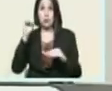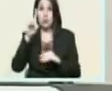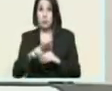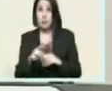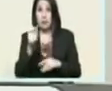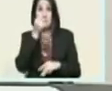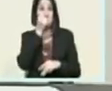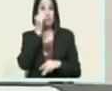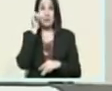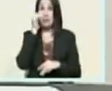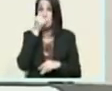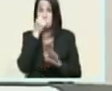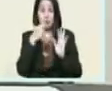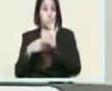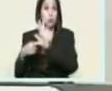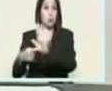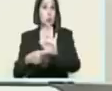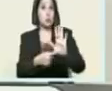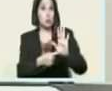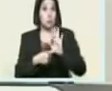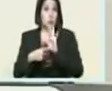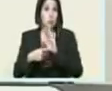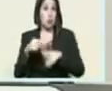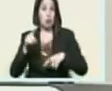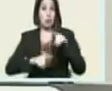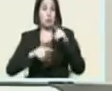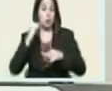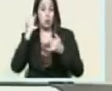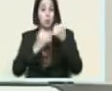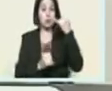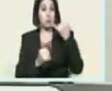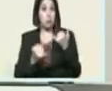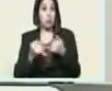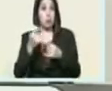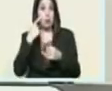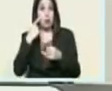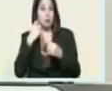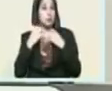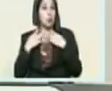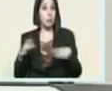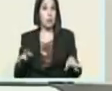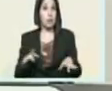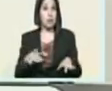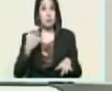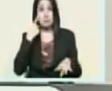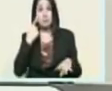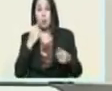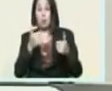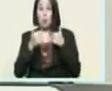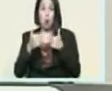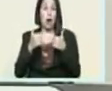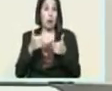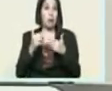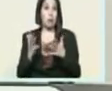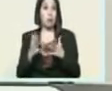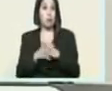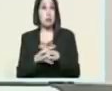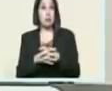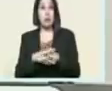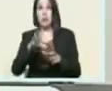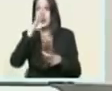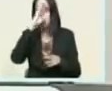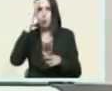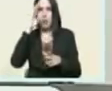y video que va a mostrar y cosas de última hora, no se lo pierda. Va a estar demasiado bueno. Además,